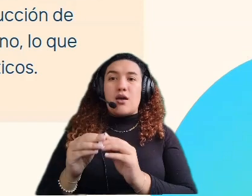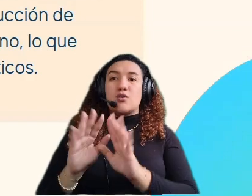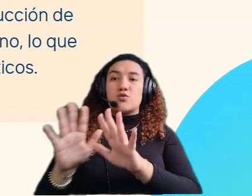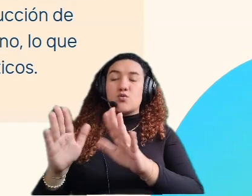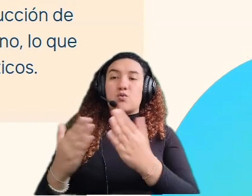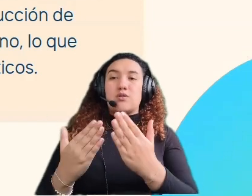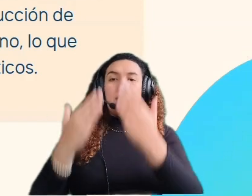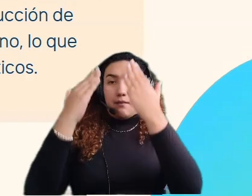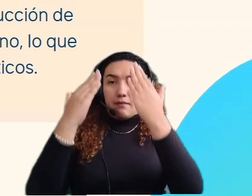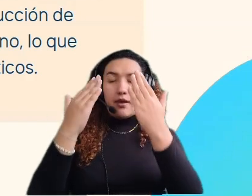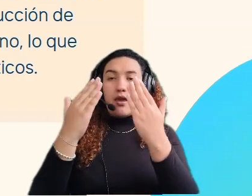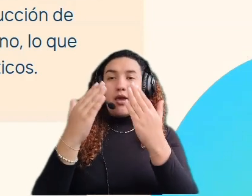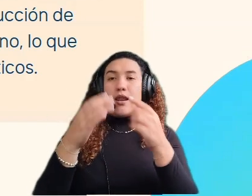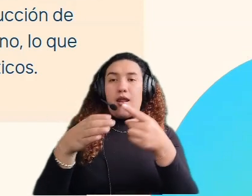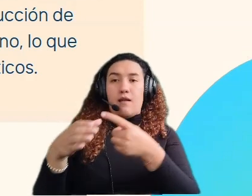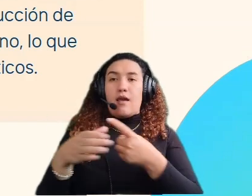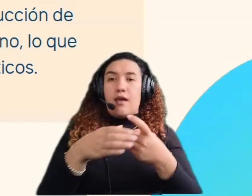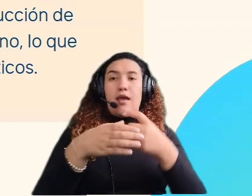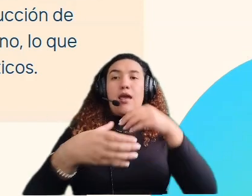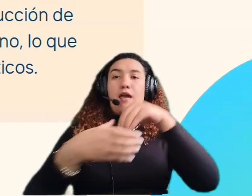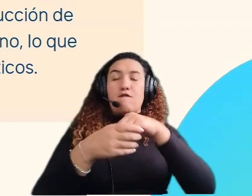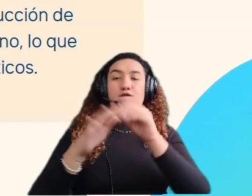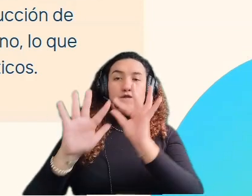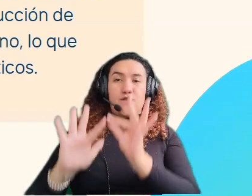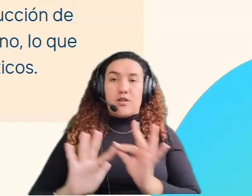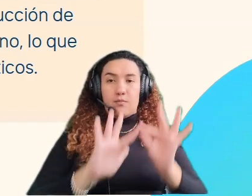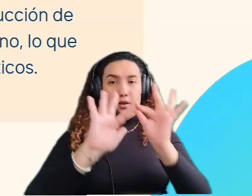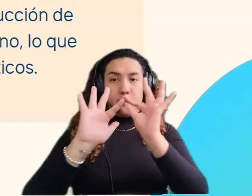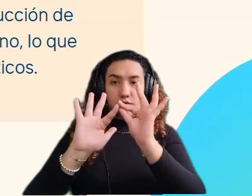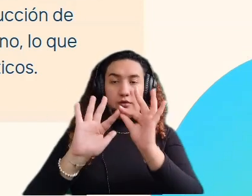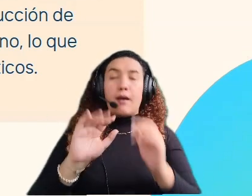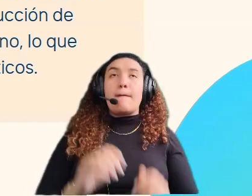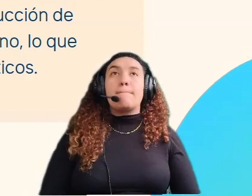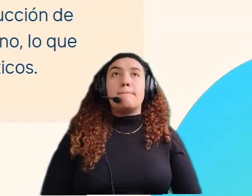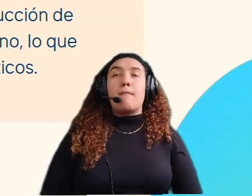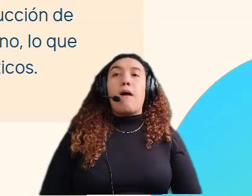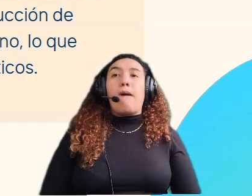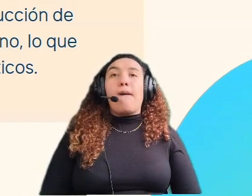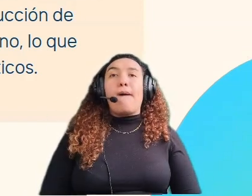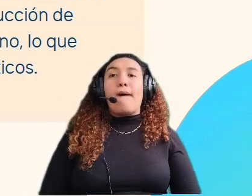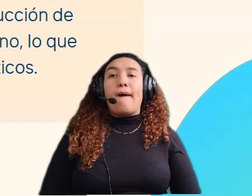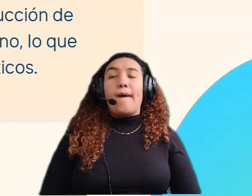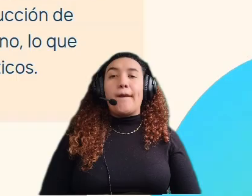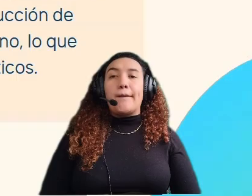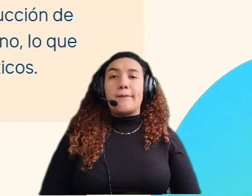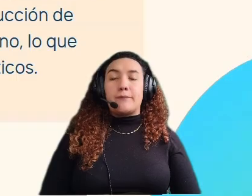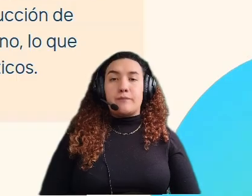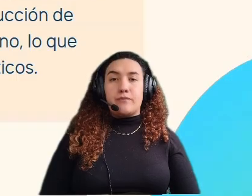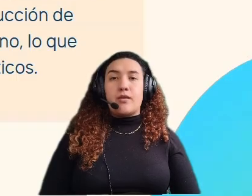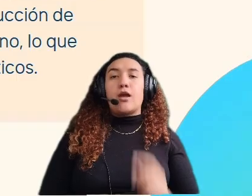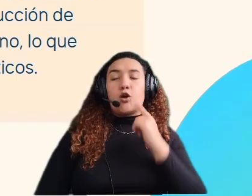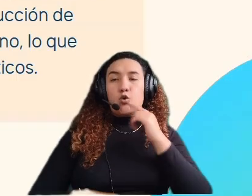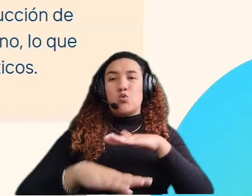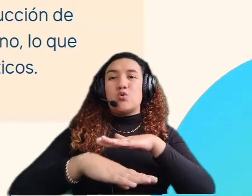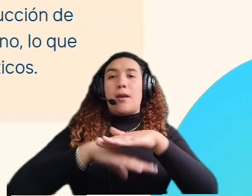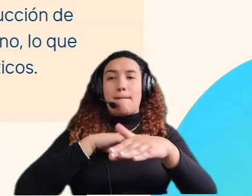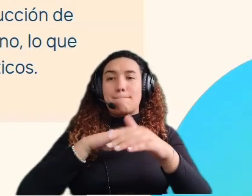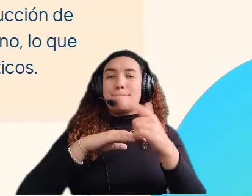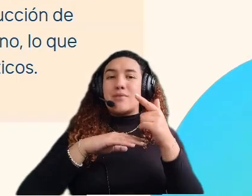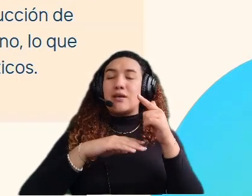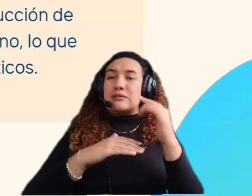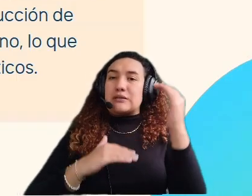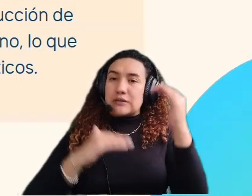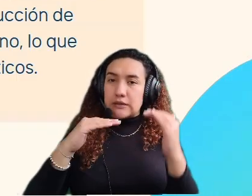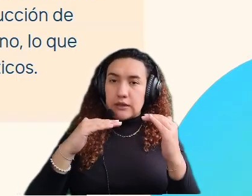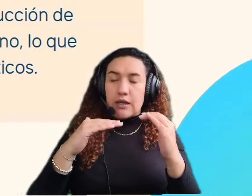los cloroplastos dentro del fitoplancton. Estos elementos disminuyen la eficiencia en la fotosíntesis y en consecuencia reducen